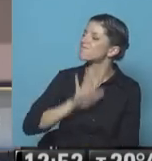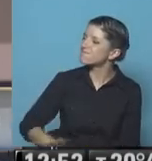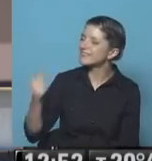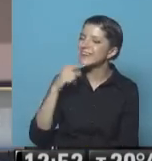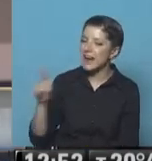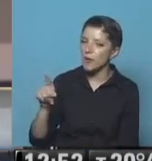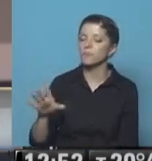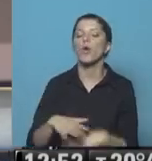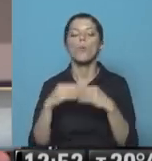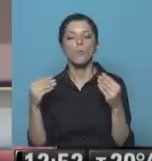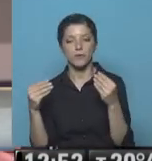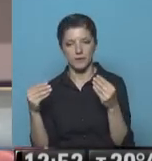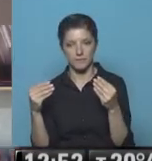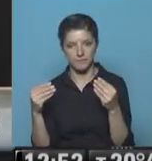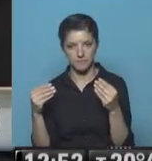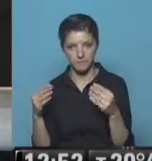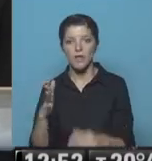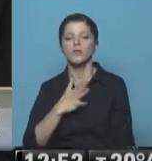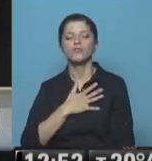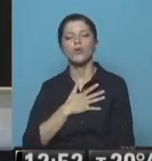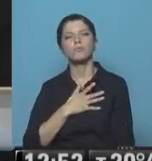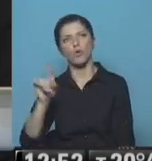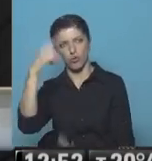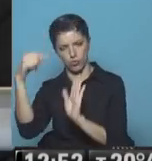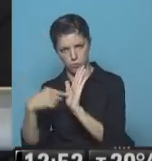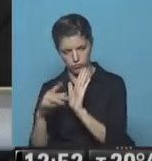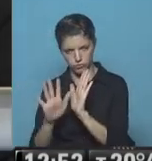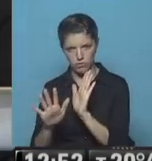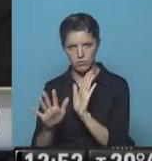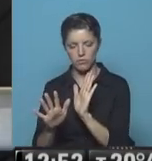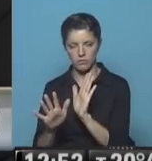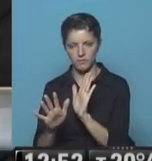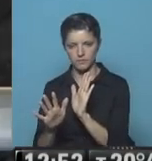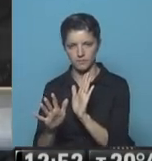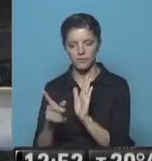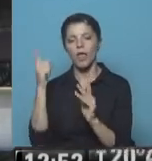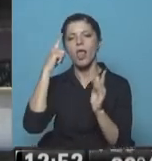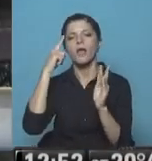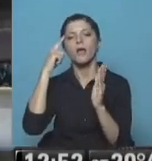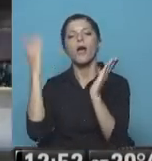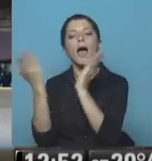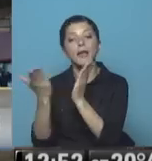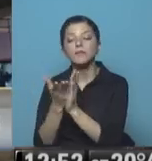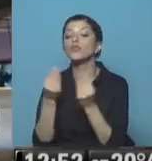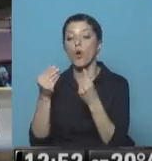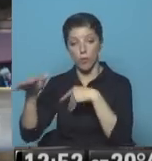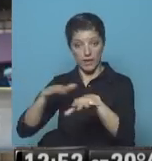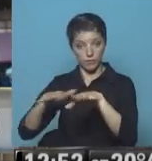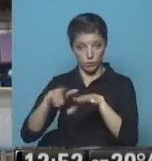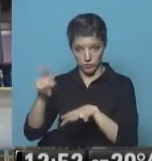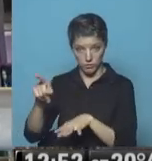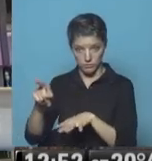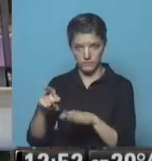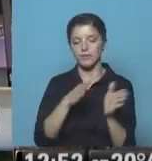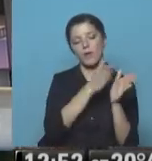ver, yo tomo otro elemento, digamos. Porque, digamos, analizando cómo fue el fenómeno